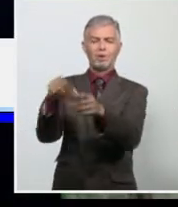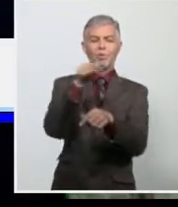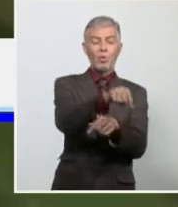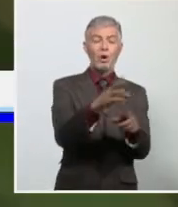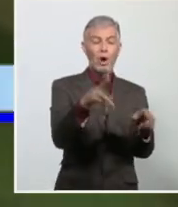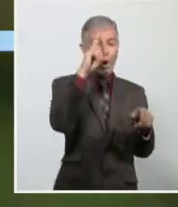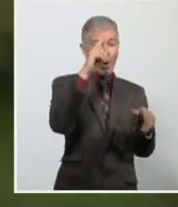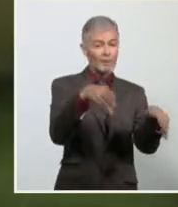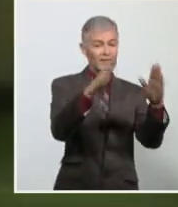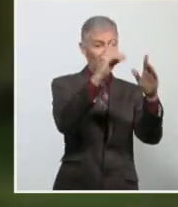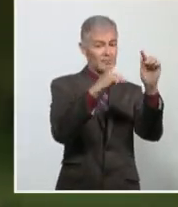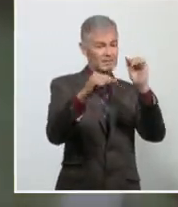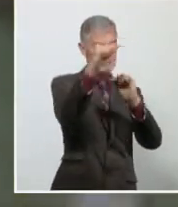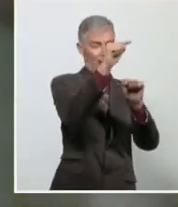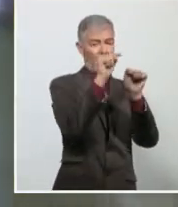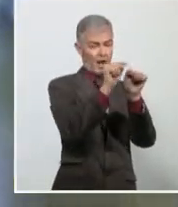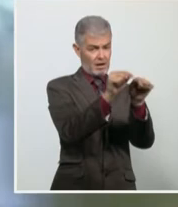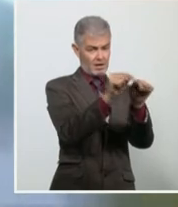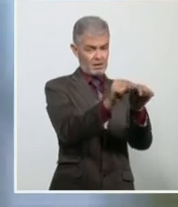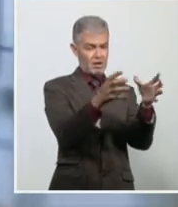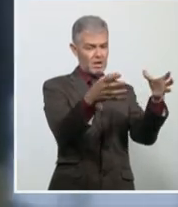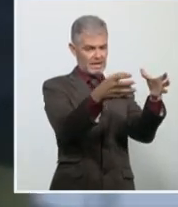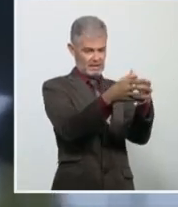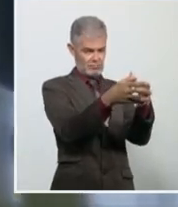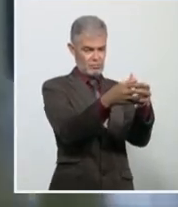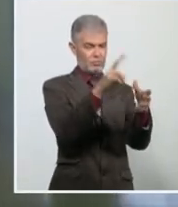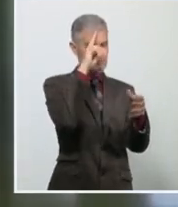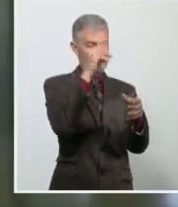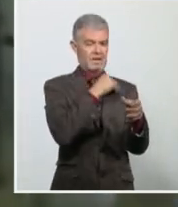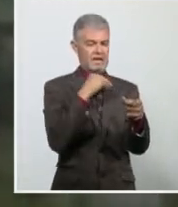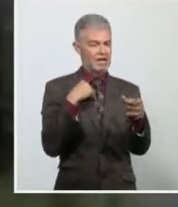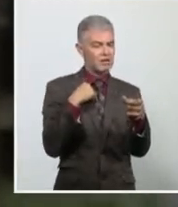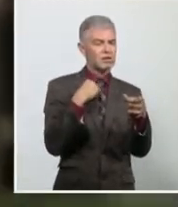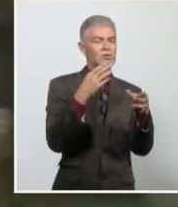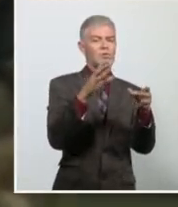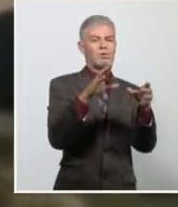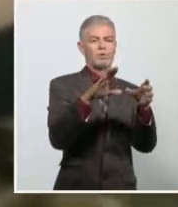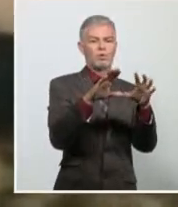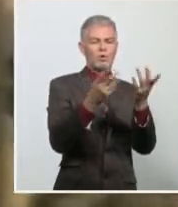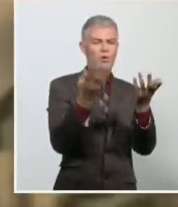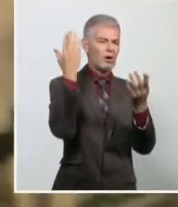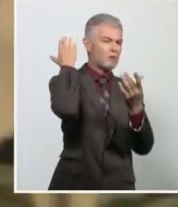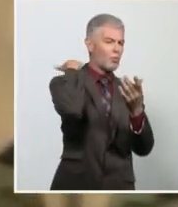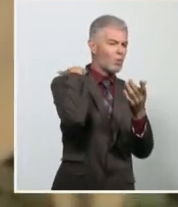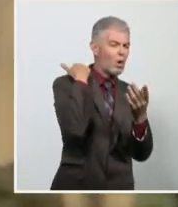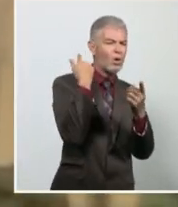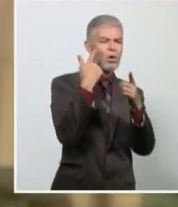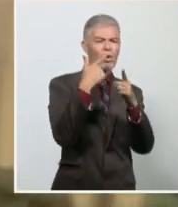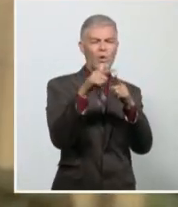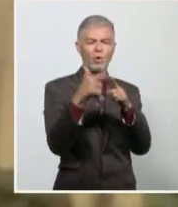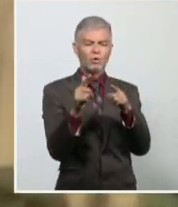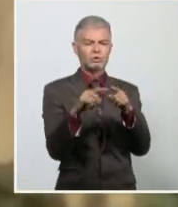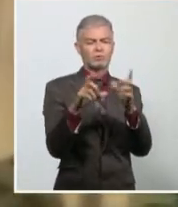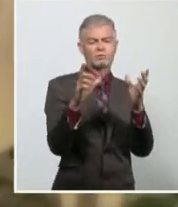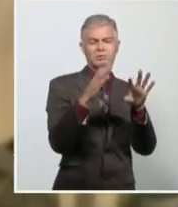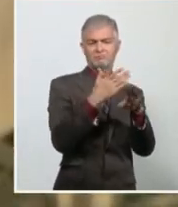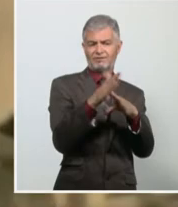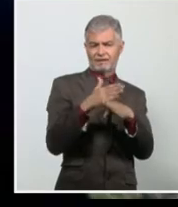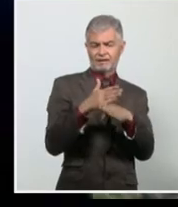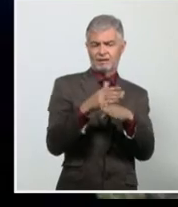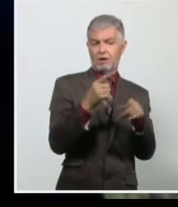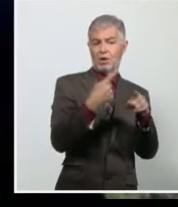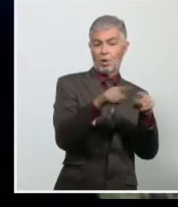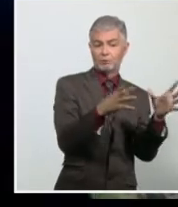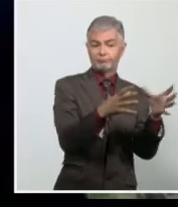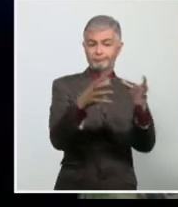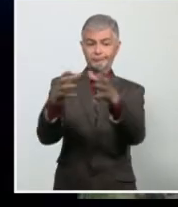principal donde se encuentra elaborando un equipo nuestro conformado por neumólogos por entes y listas y clínicos y la otra